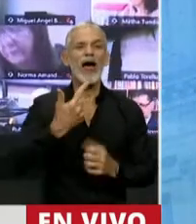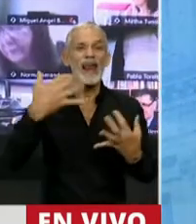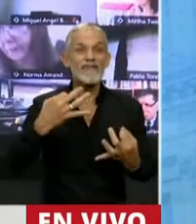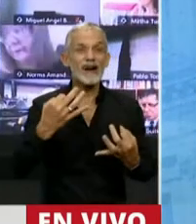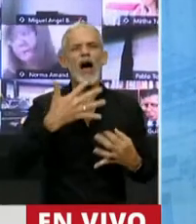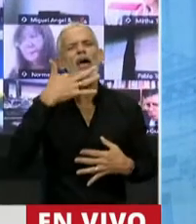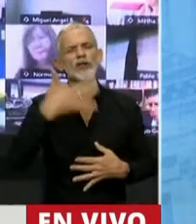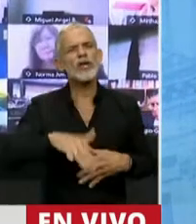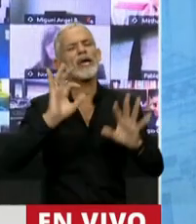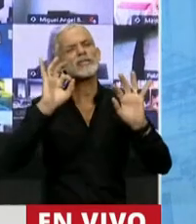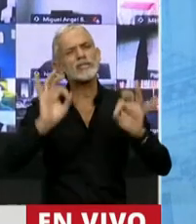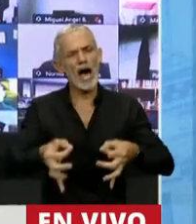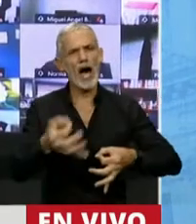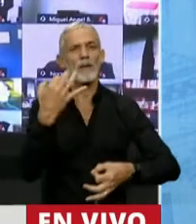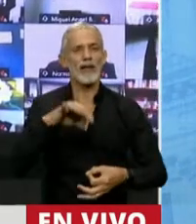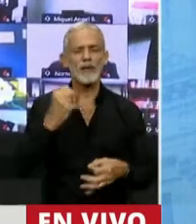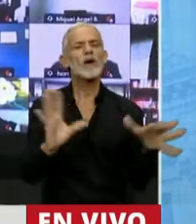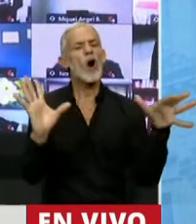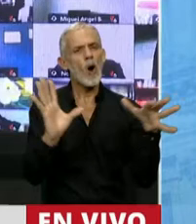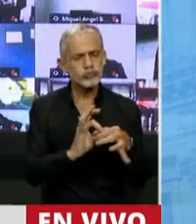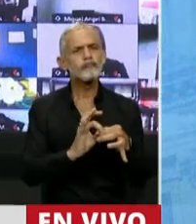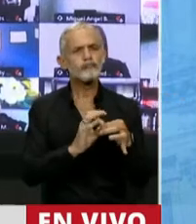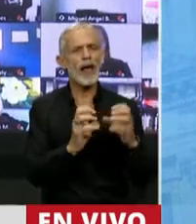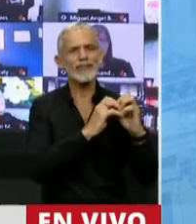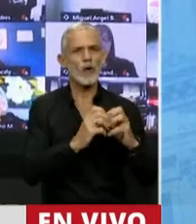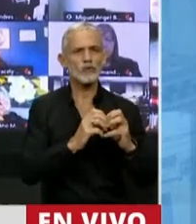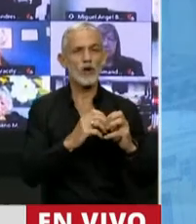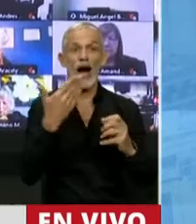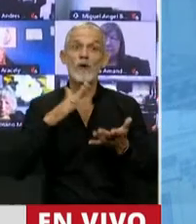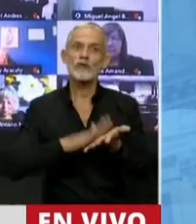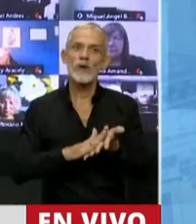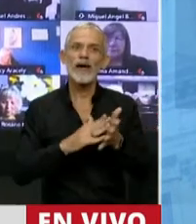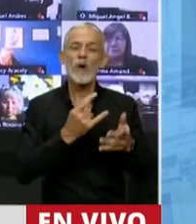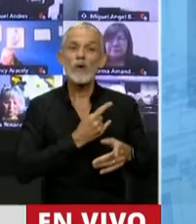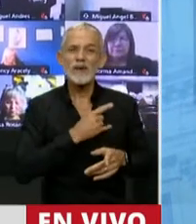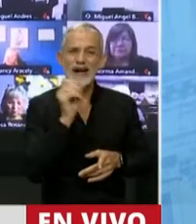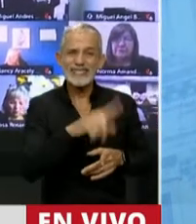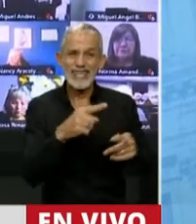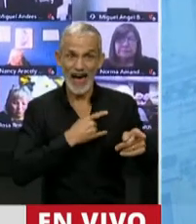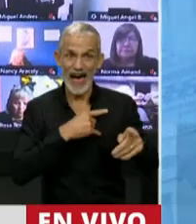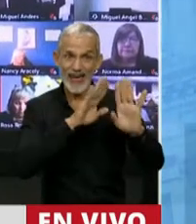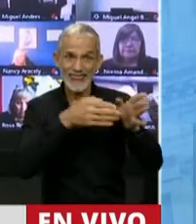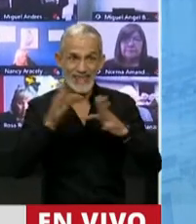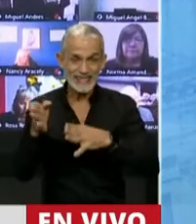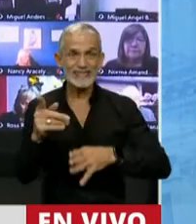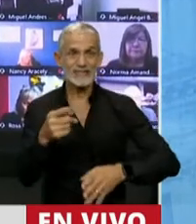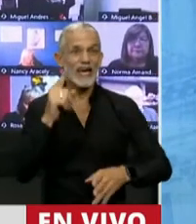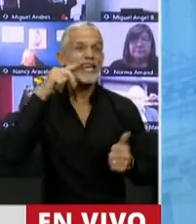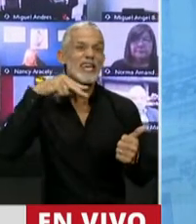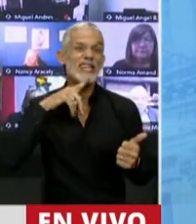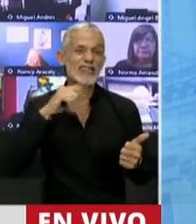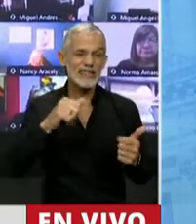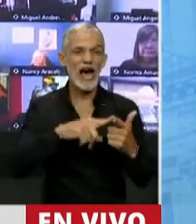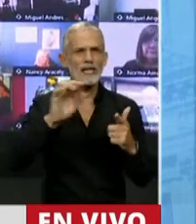entienden y saben tienen que ser vinculante en esta difusión y hablo de las universidades hablo del inta